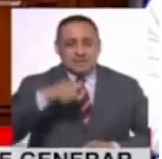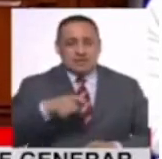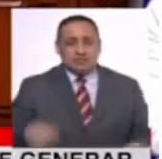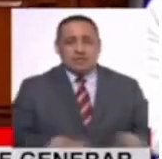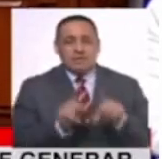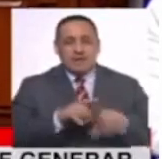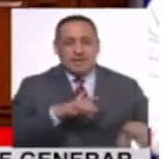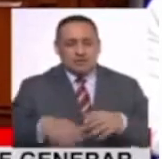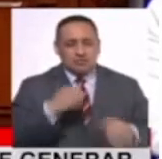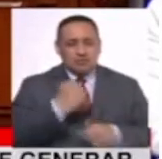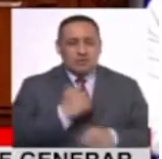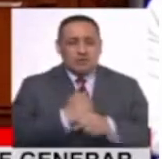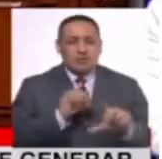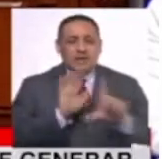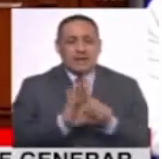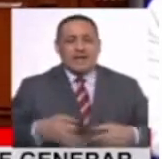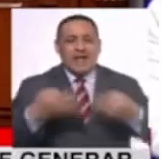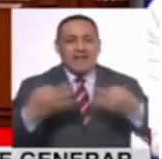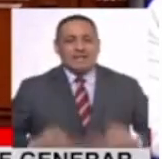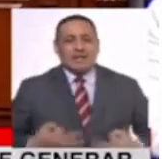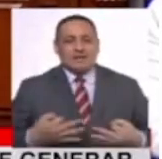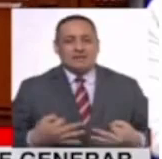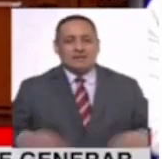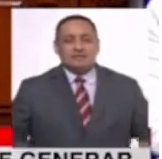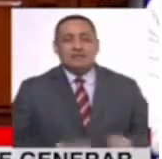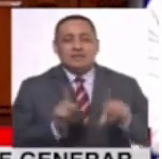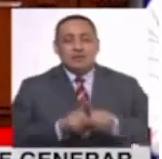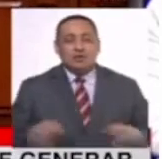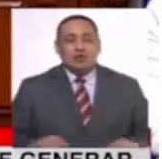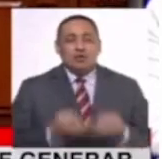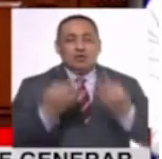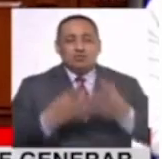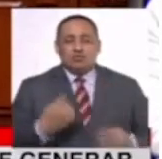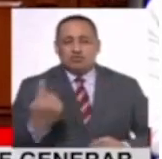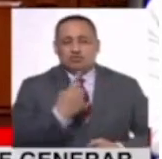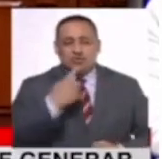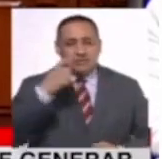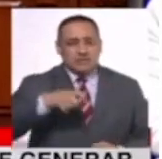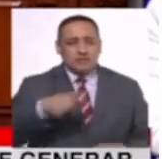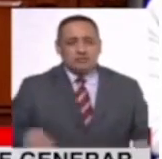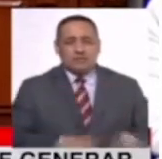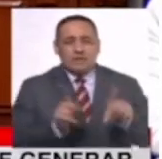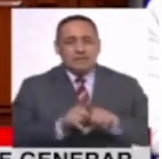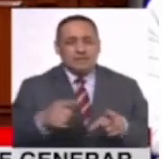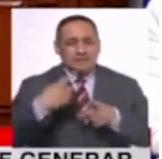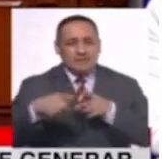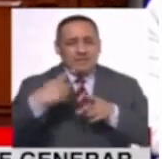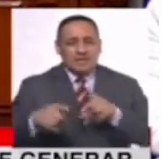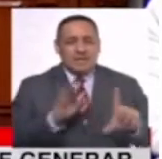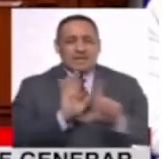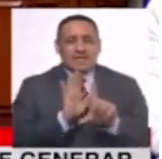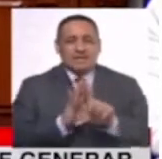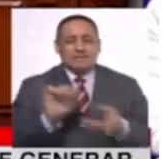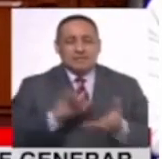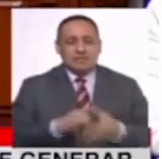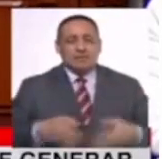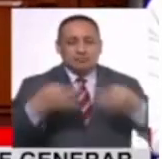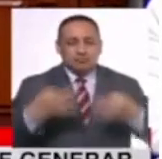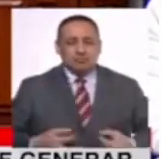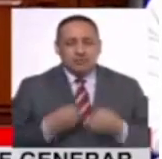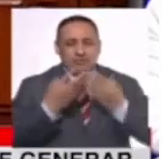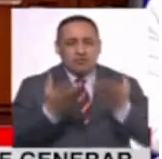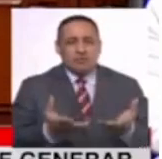necesario hacer una labor legislativa de calidad, con el número solo necesario de las leyes de